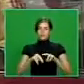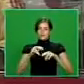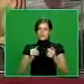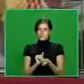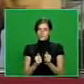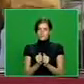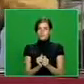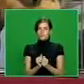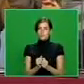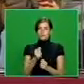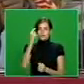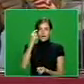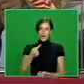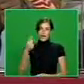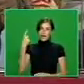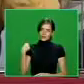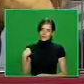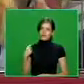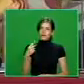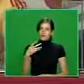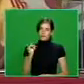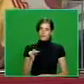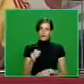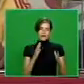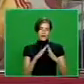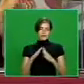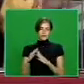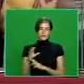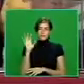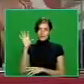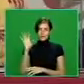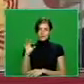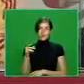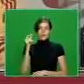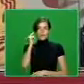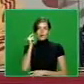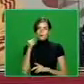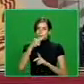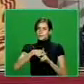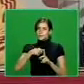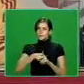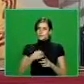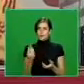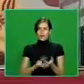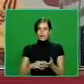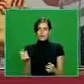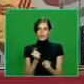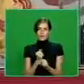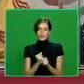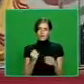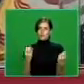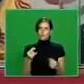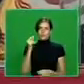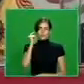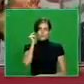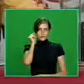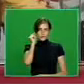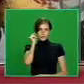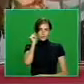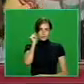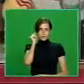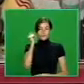y el día anterior estaba en los hogares de la patria una mujer incansable ahora mujer